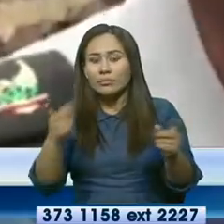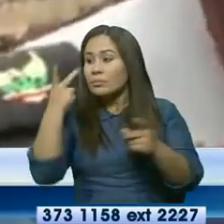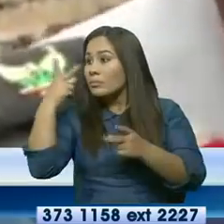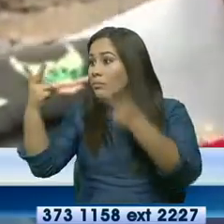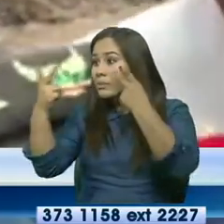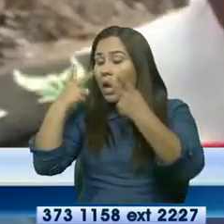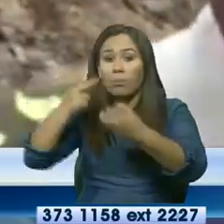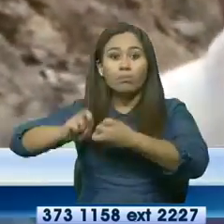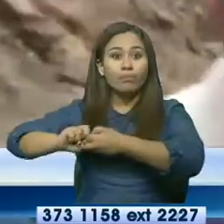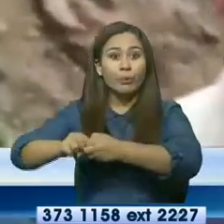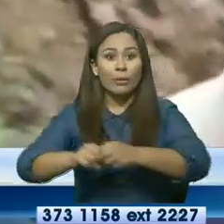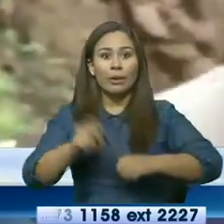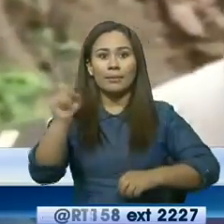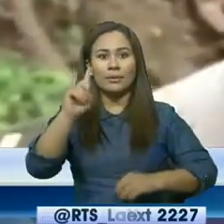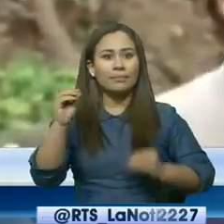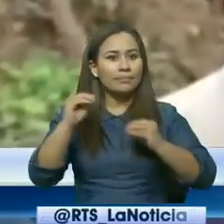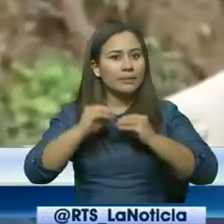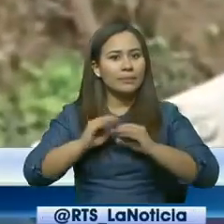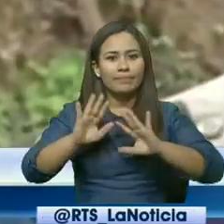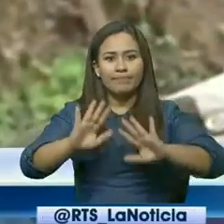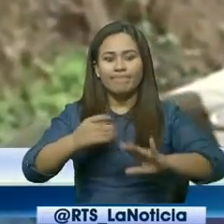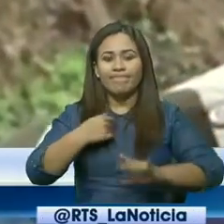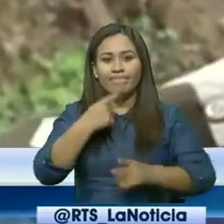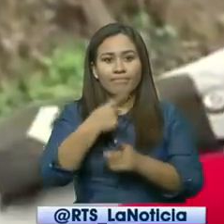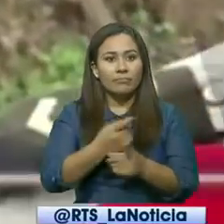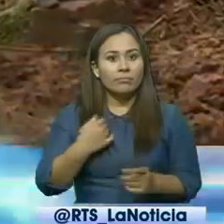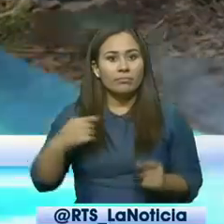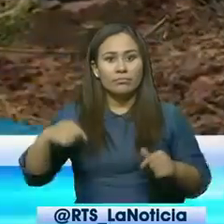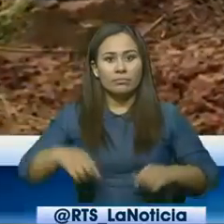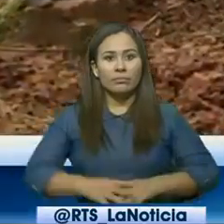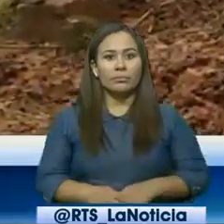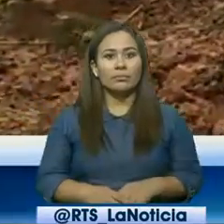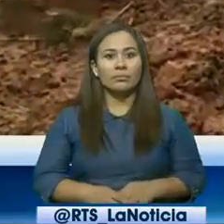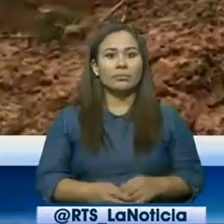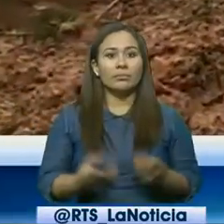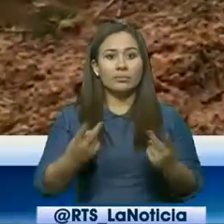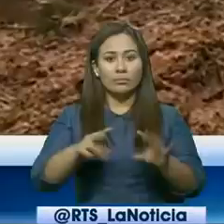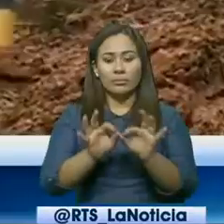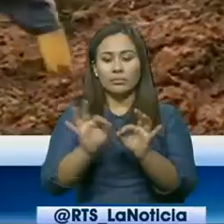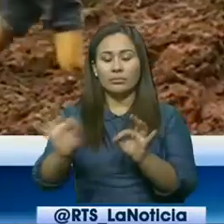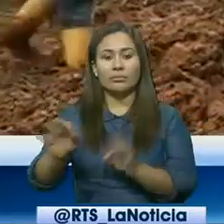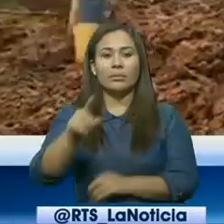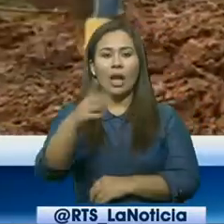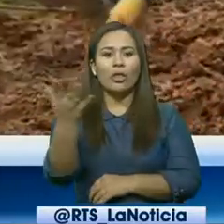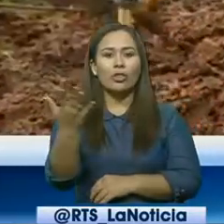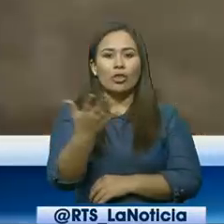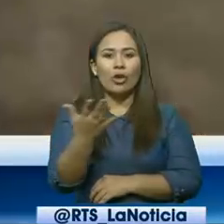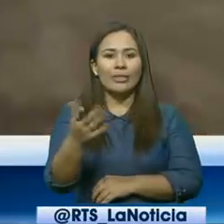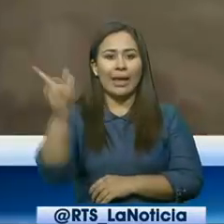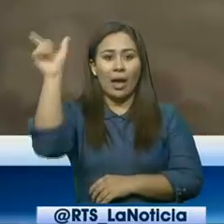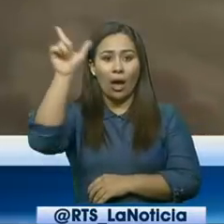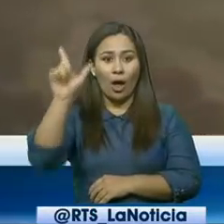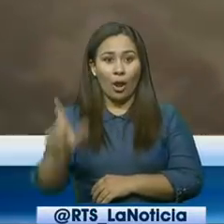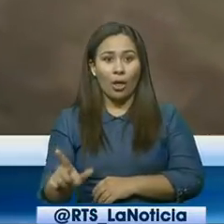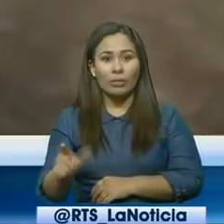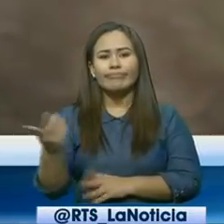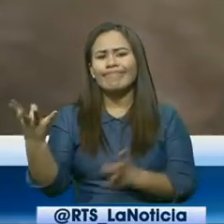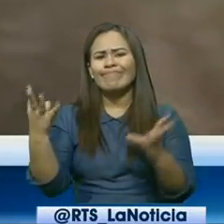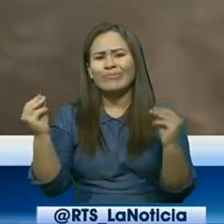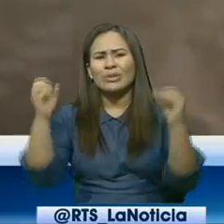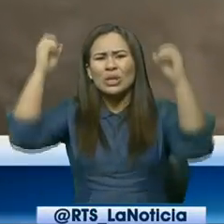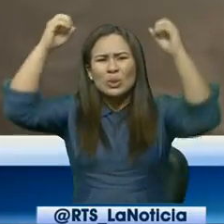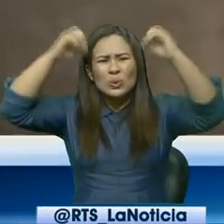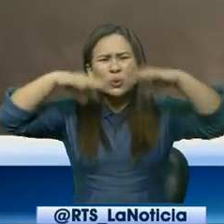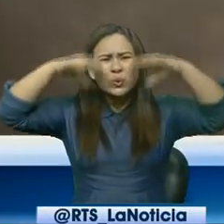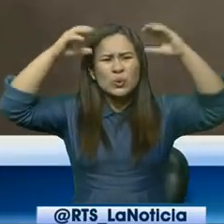contiene cualquier incidente 'estamos que presenta el momento también en el cantón cariamanga de la provincia de loja el invierno afecta gravemente